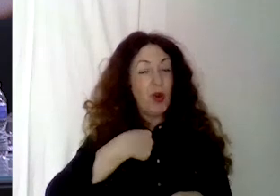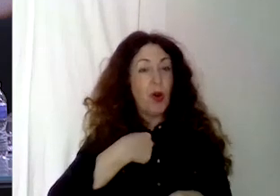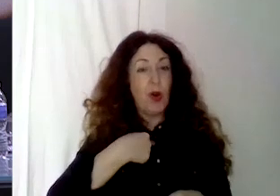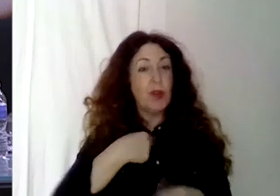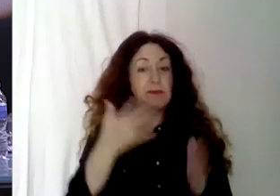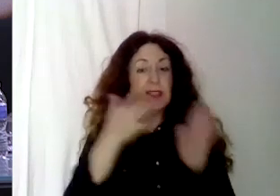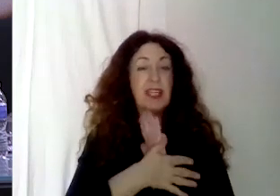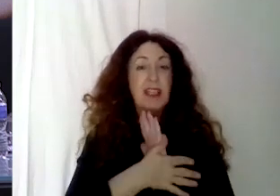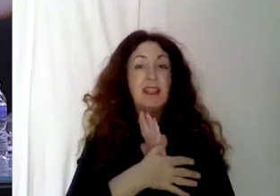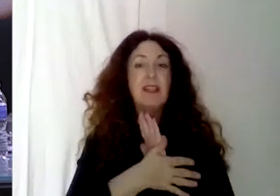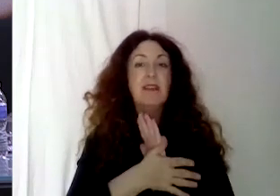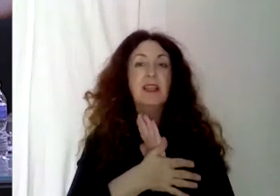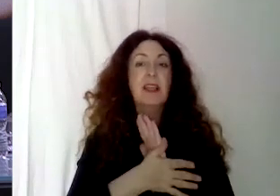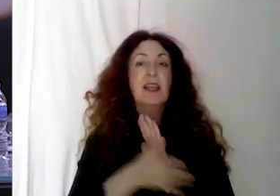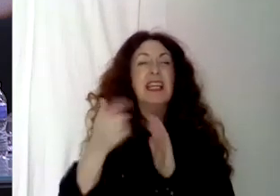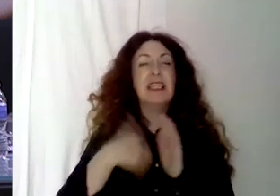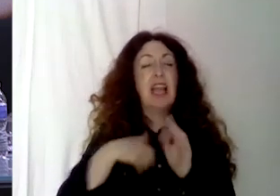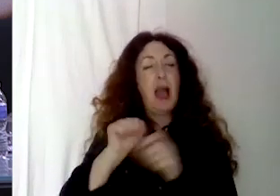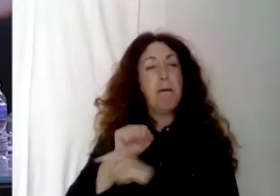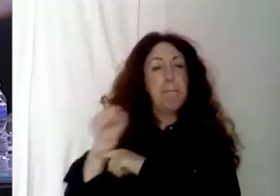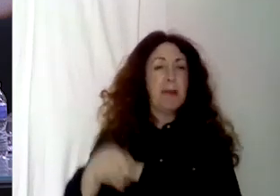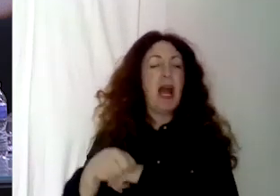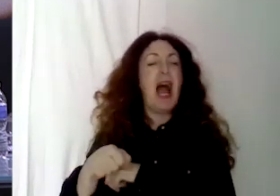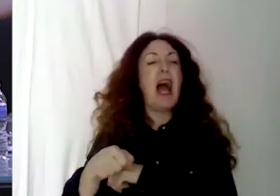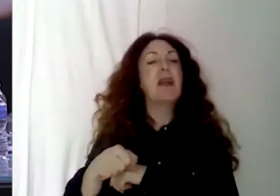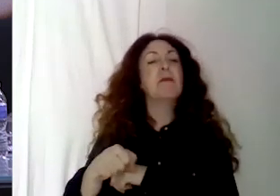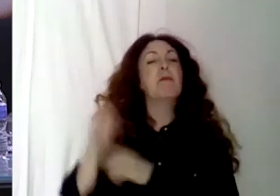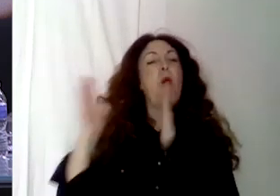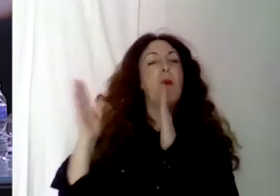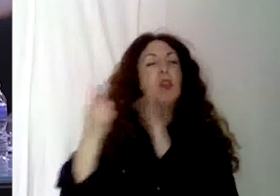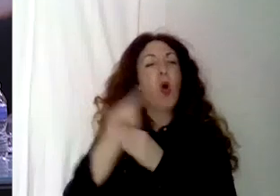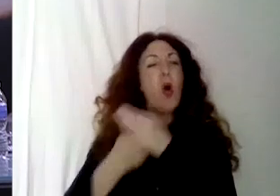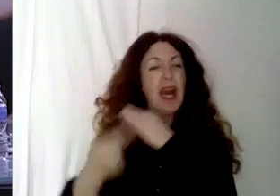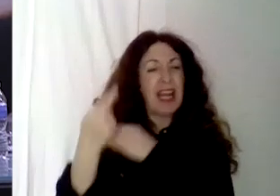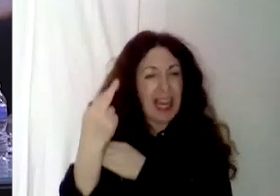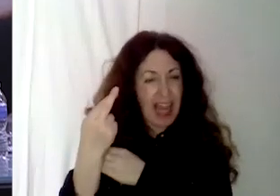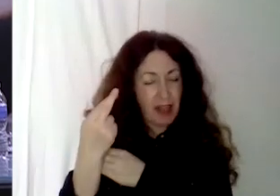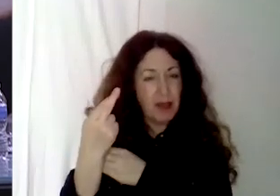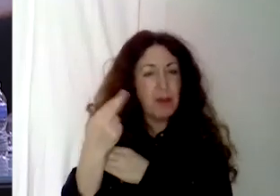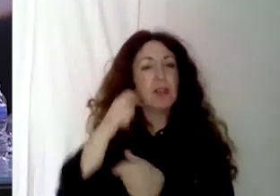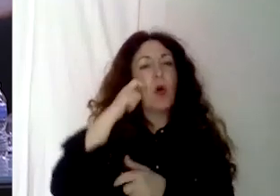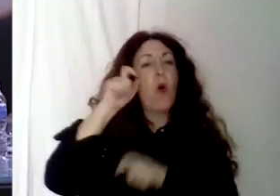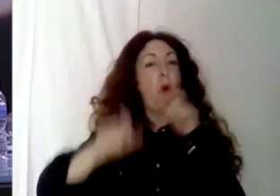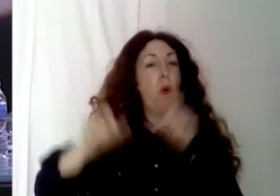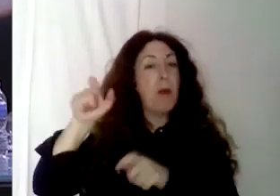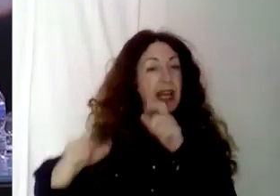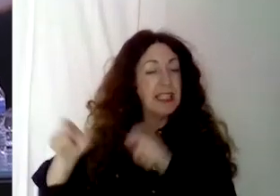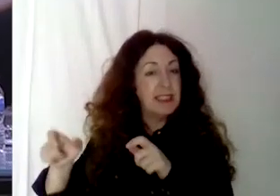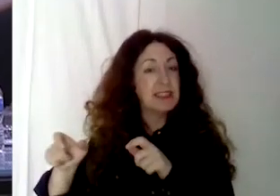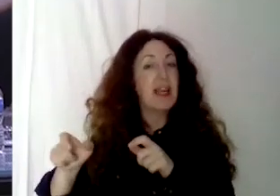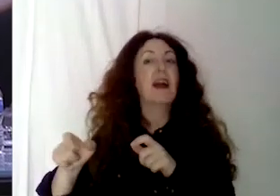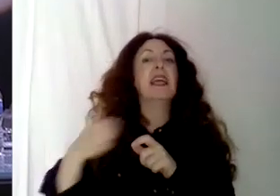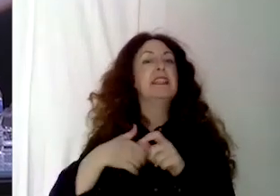del Renacimiento, ha dominado al individuo humanista y ha provocado un futuro que va a ser la física y la